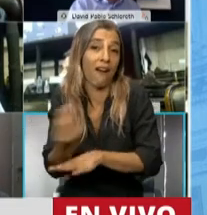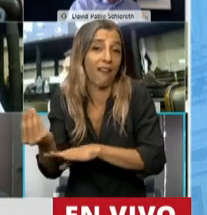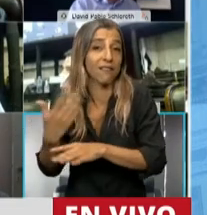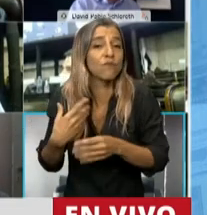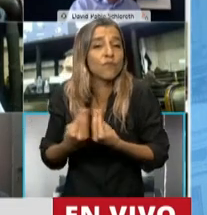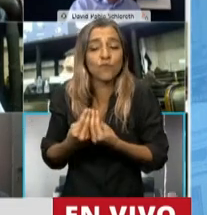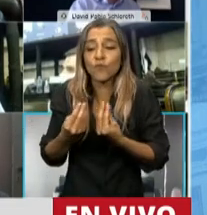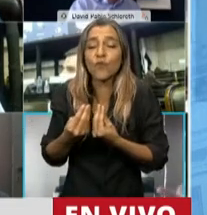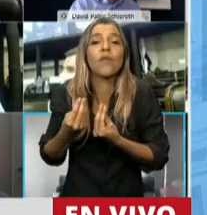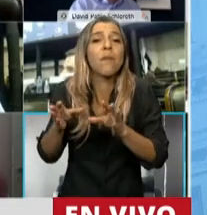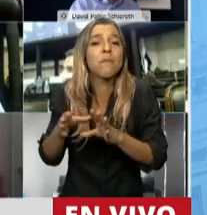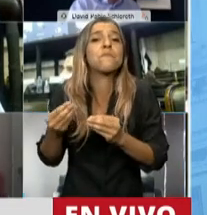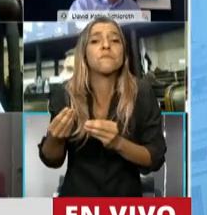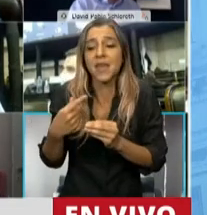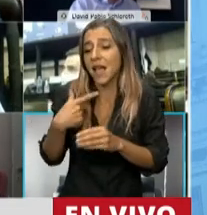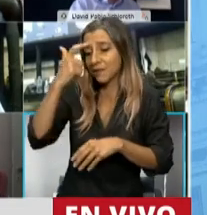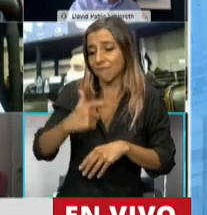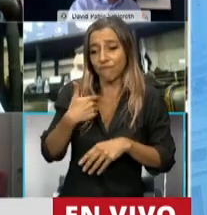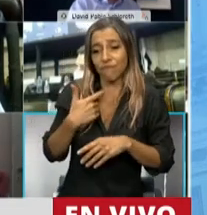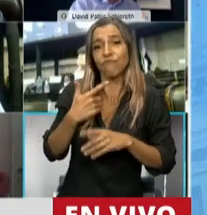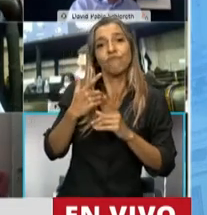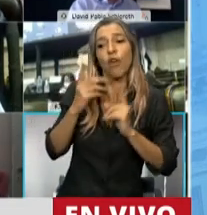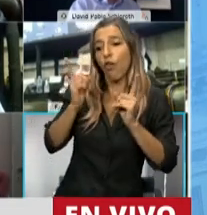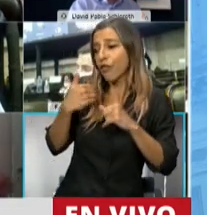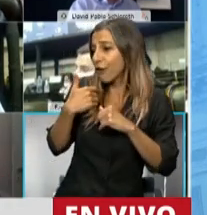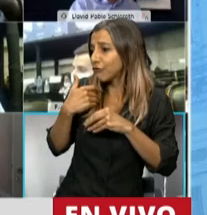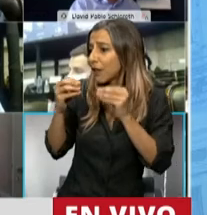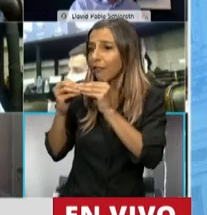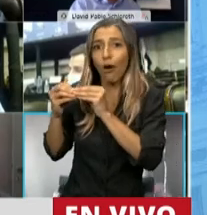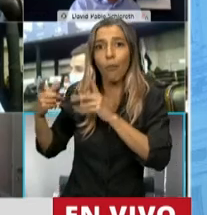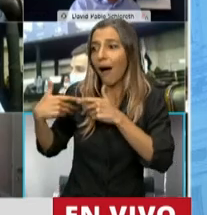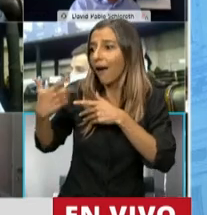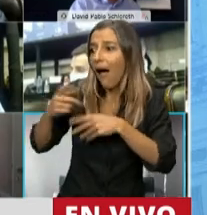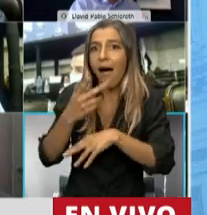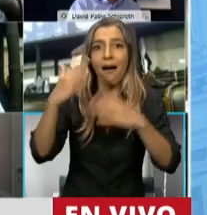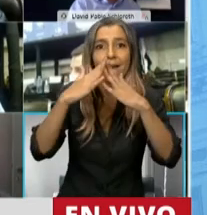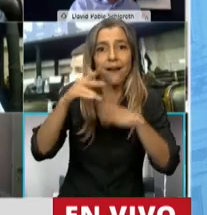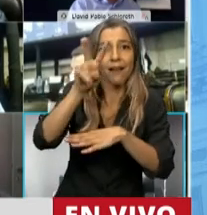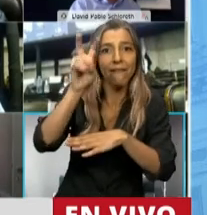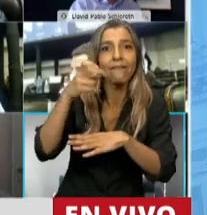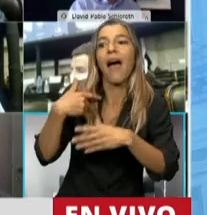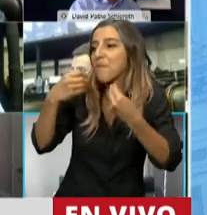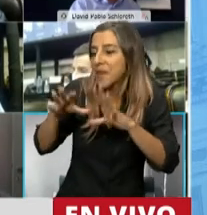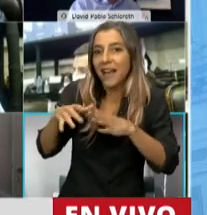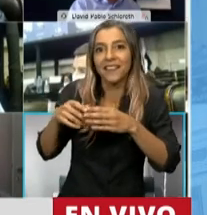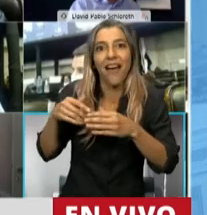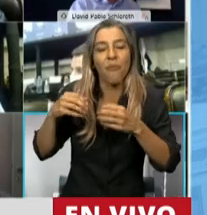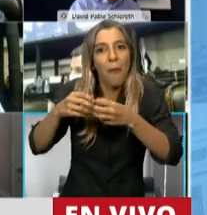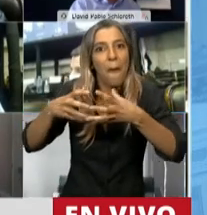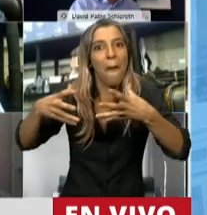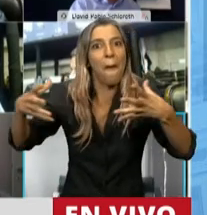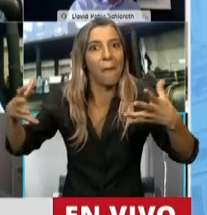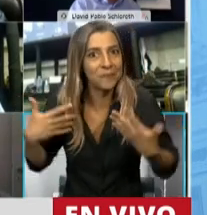propio emprendimiento, contrata a colegas, personal no docente, alquila una casa y así empiezan con su trabajo. Por